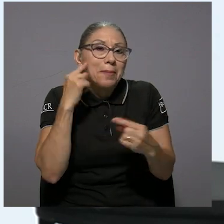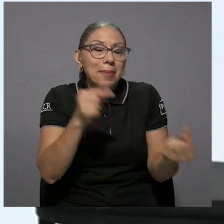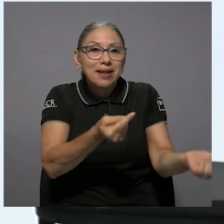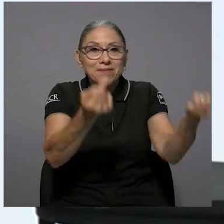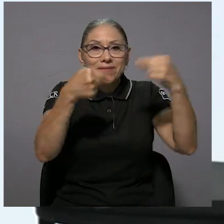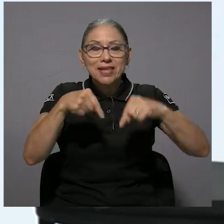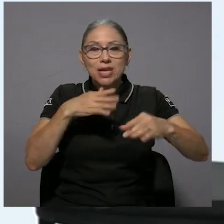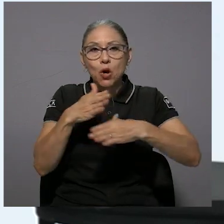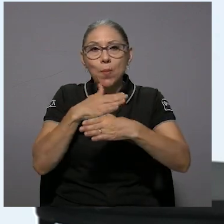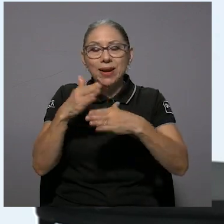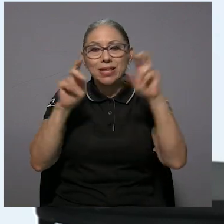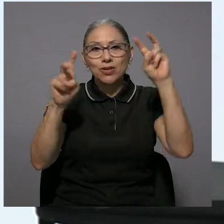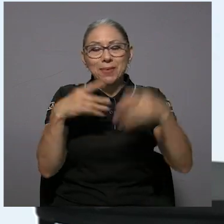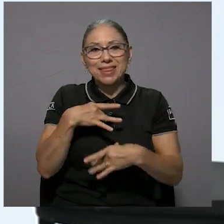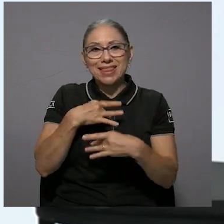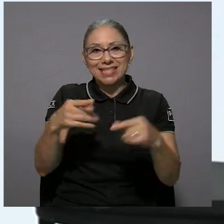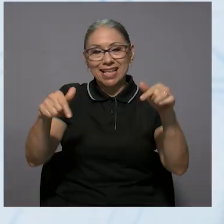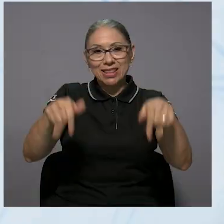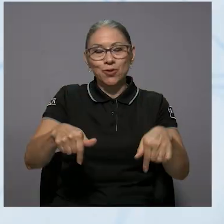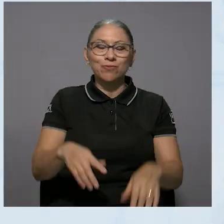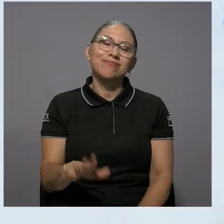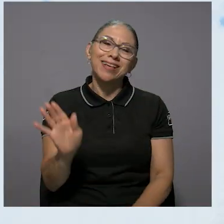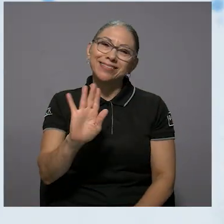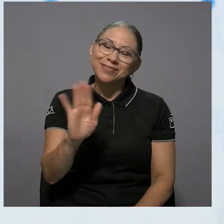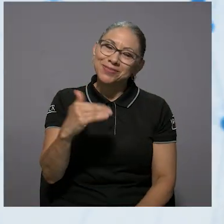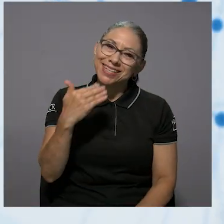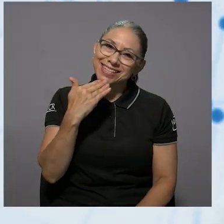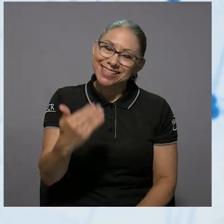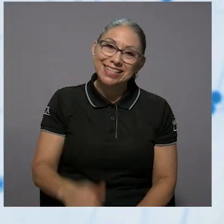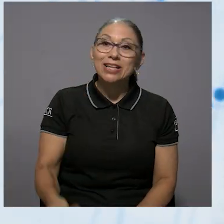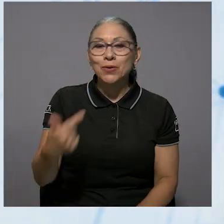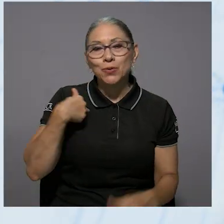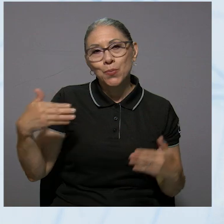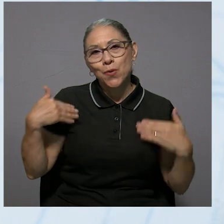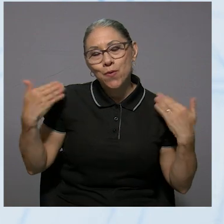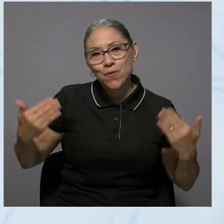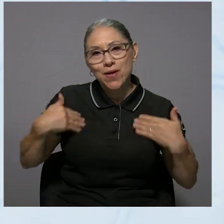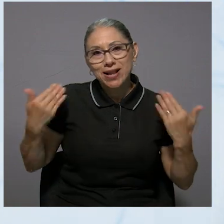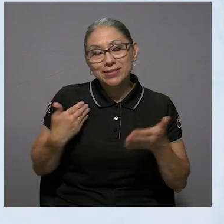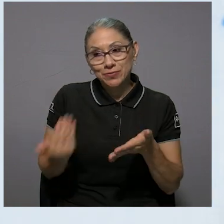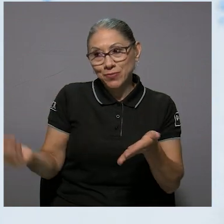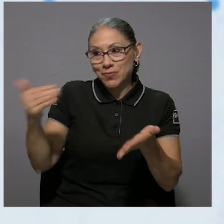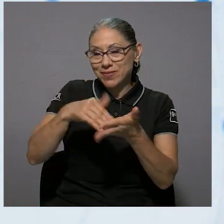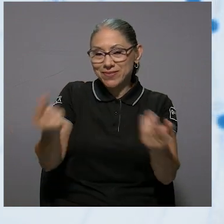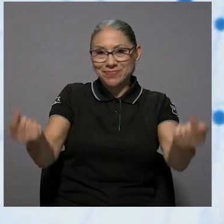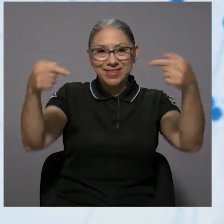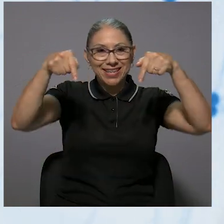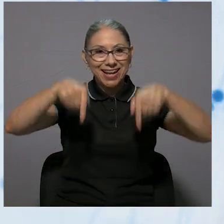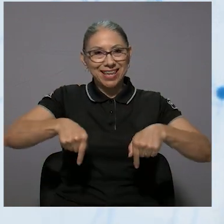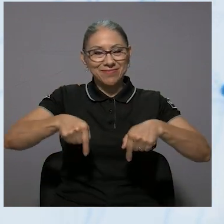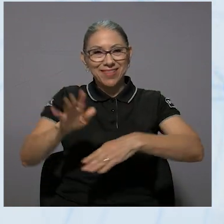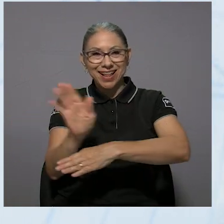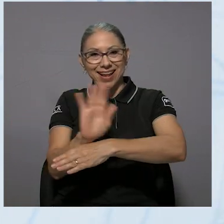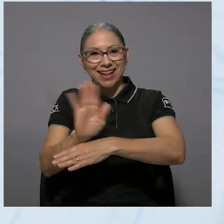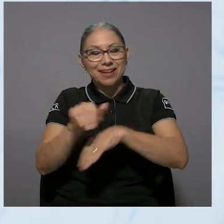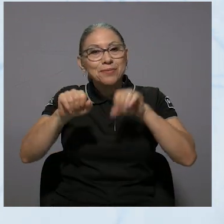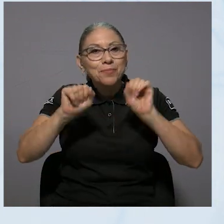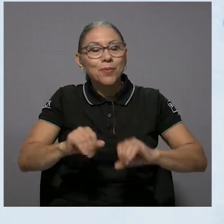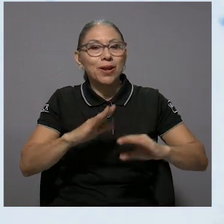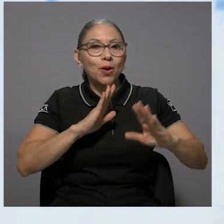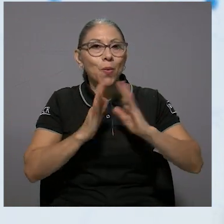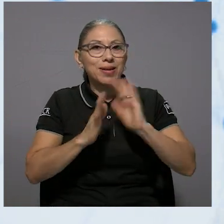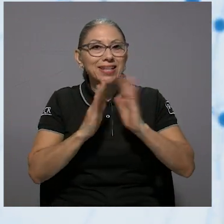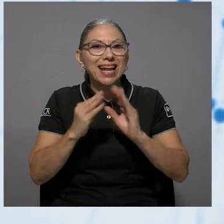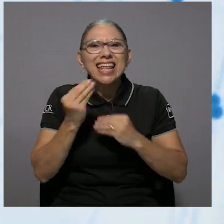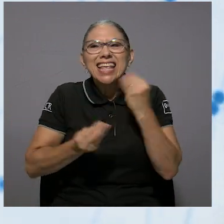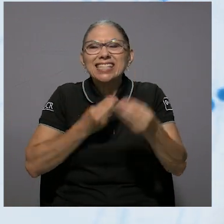tema muy interesante con nosotros el día de hoy. No, muchas gracias, don Gustavo. Yo muy feliz de volver aquí al canal y poder conversar